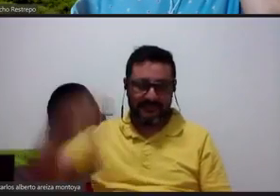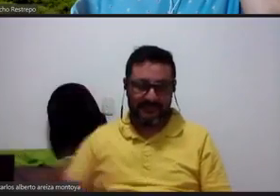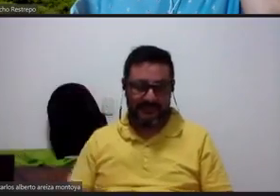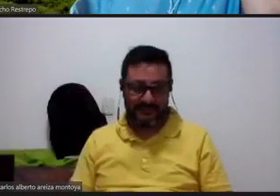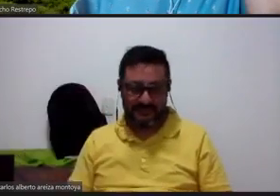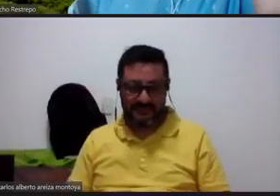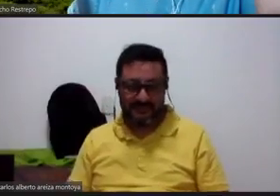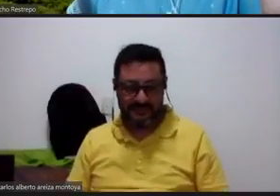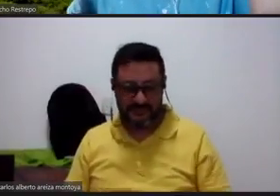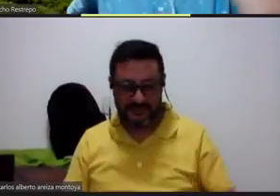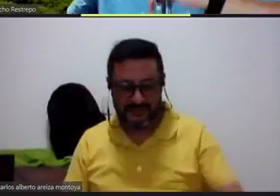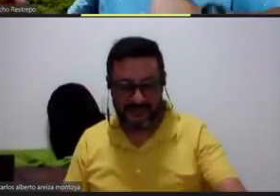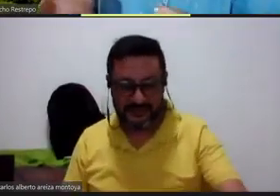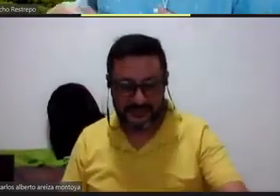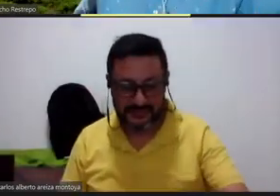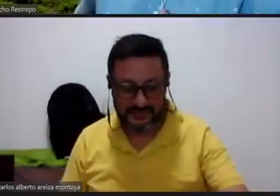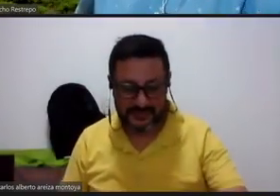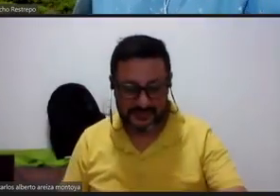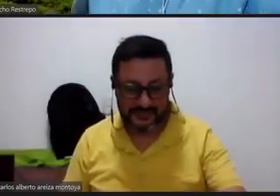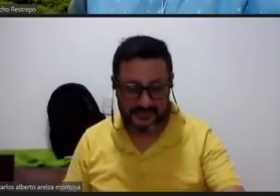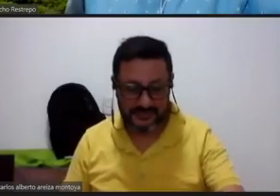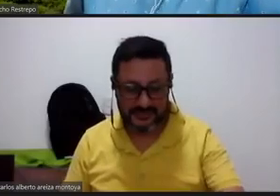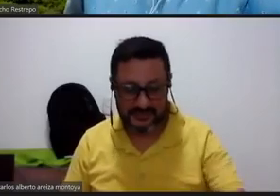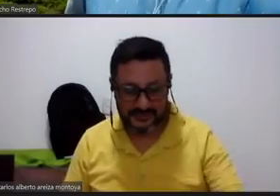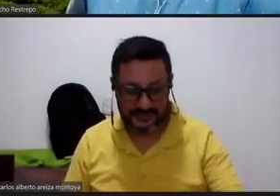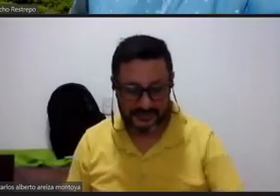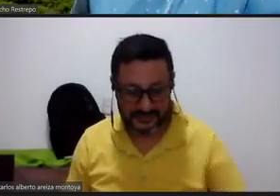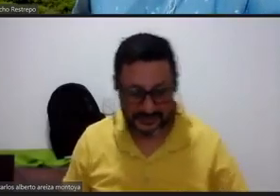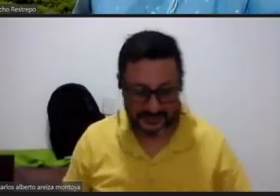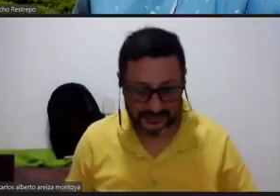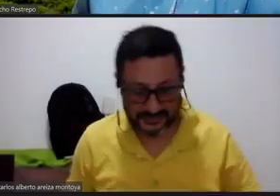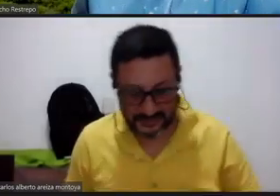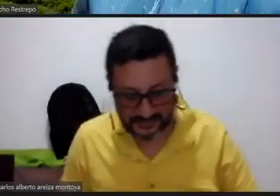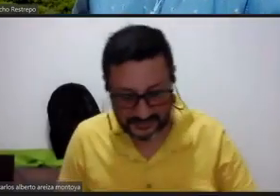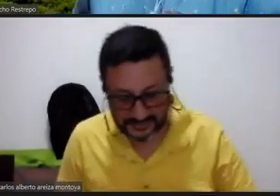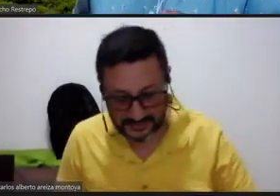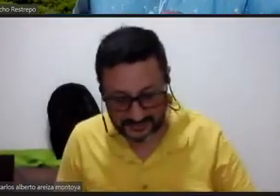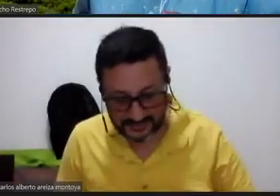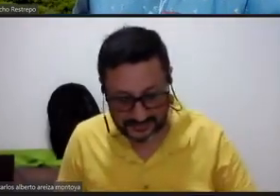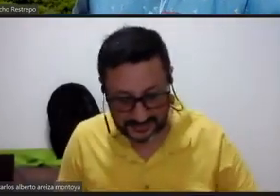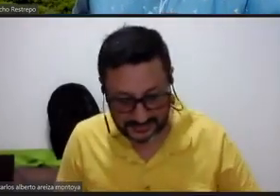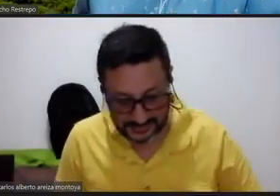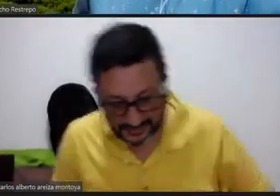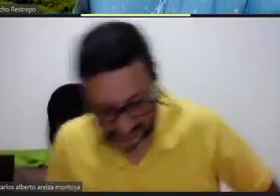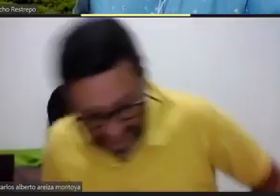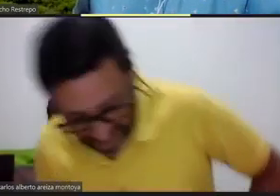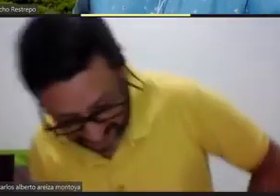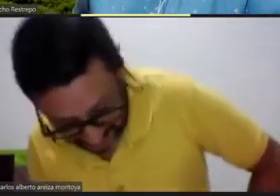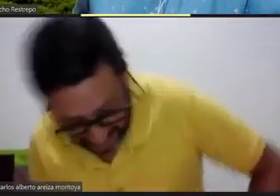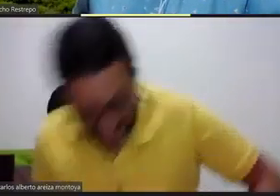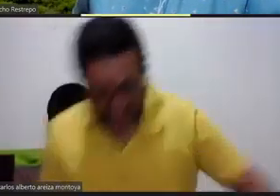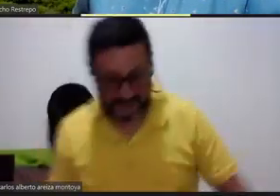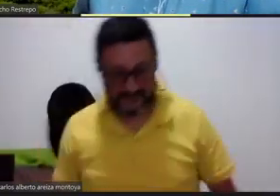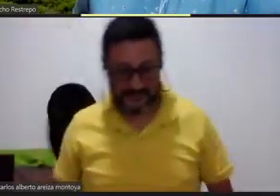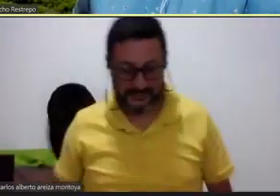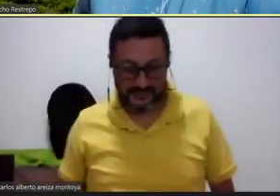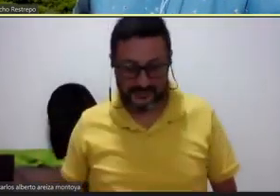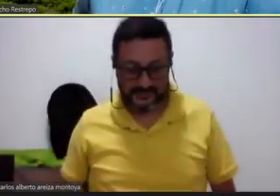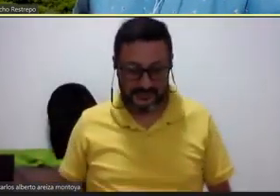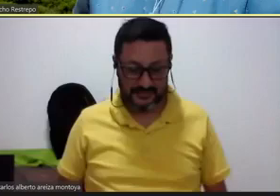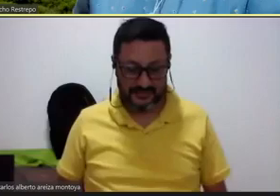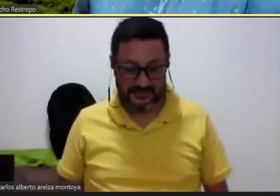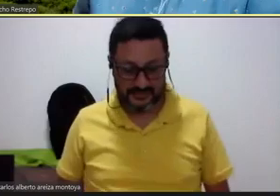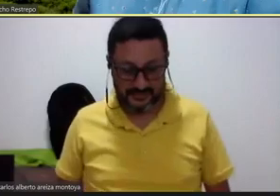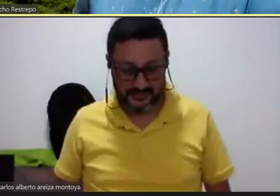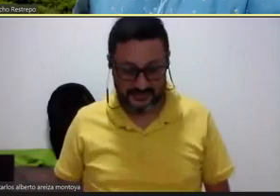No sé cuál es. Hubo unos centros en Cartagena. Pues. En Barranquilla. Barranquilla. Sebas, pero